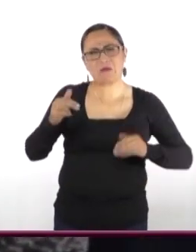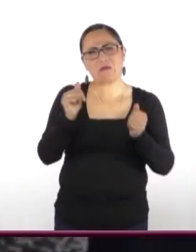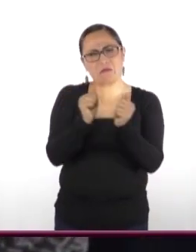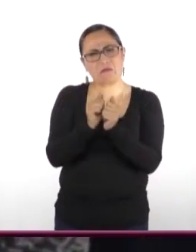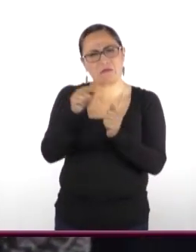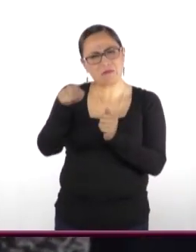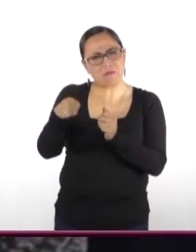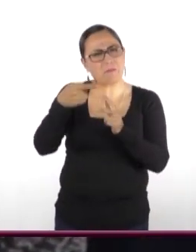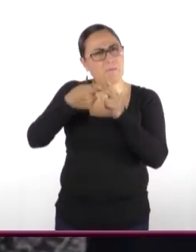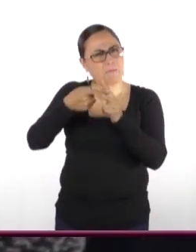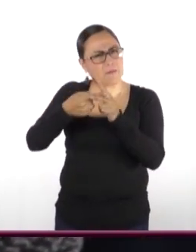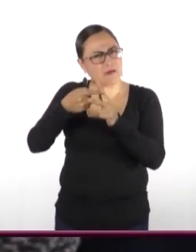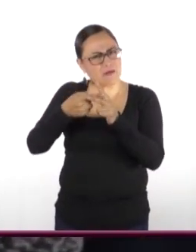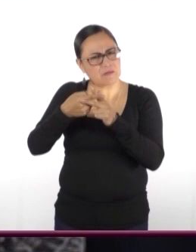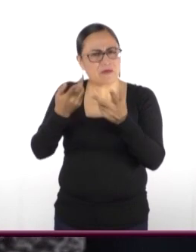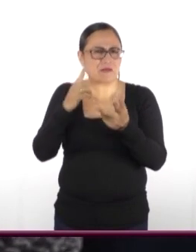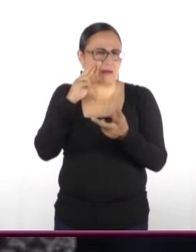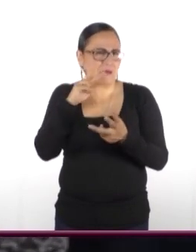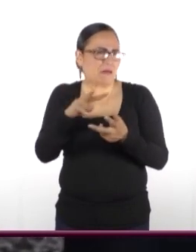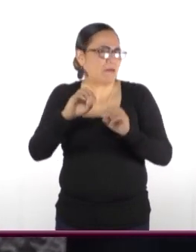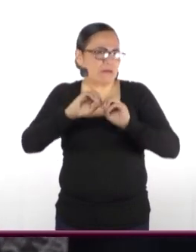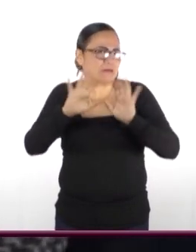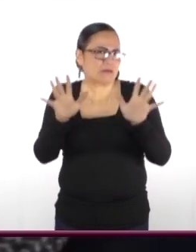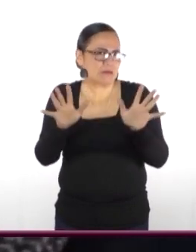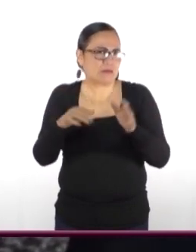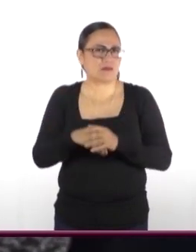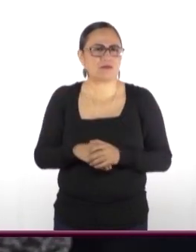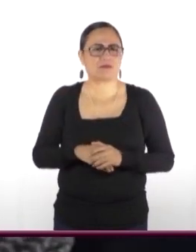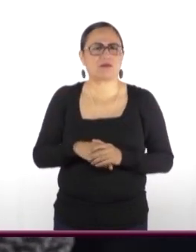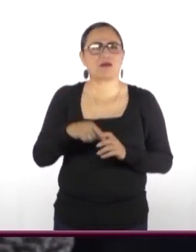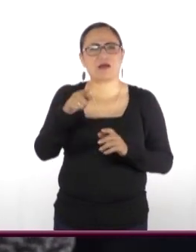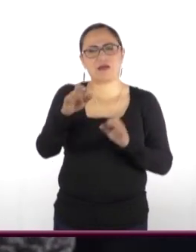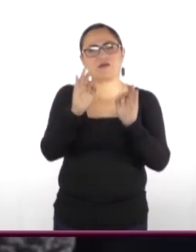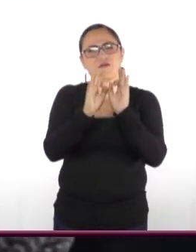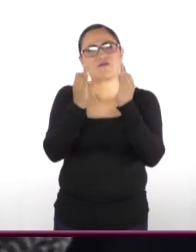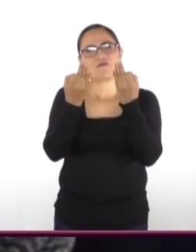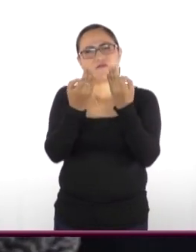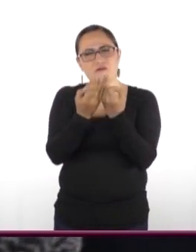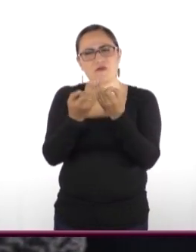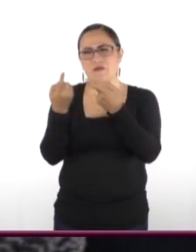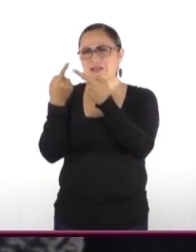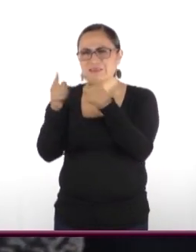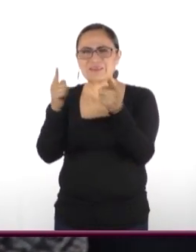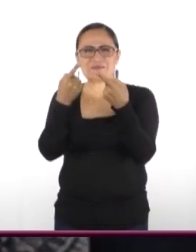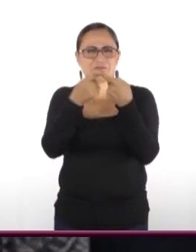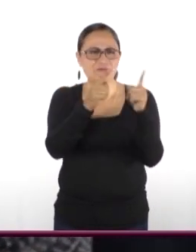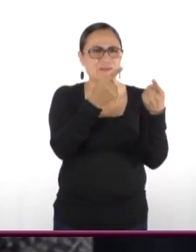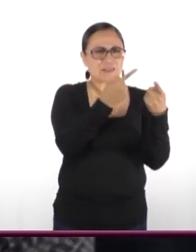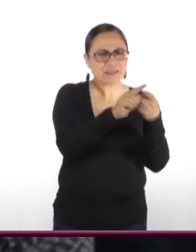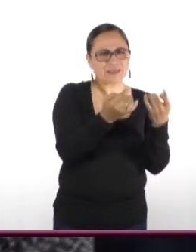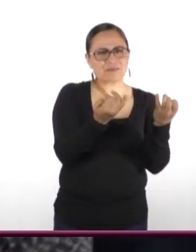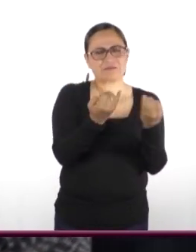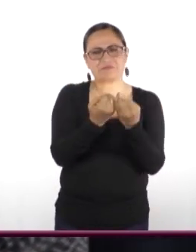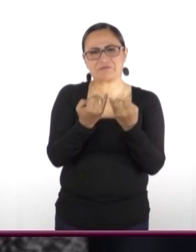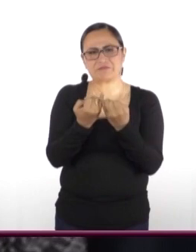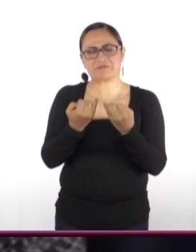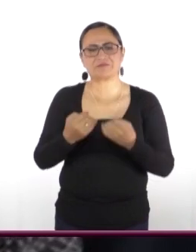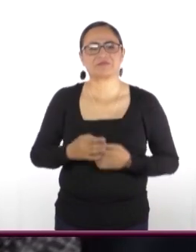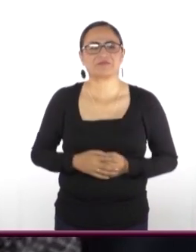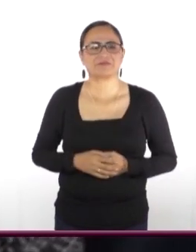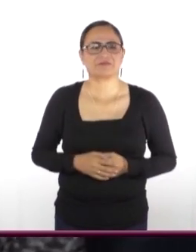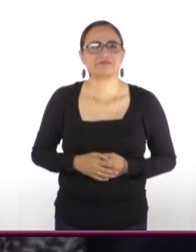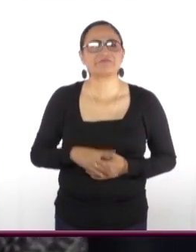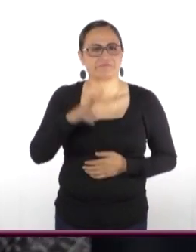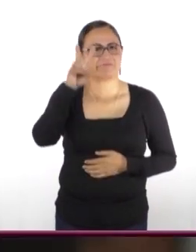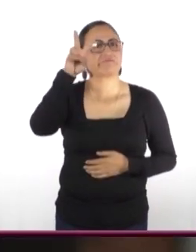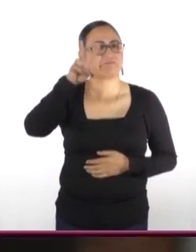con situaciones matemáticas, evidentemente, ¿verdad? La estructura de la geometría, las implicaciones,